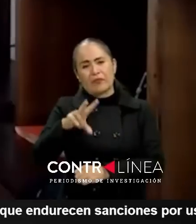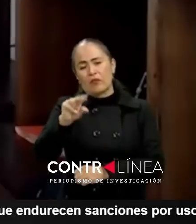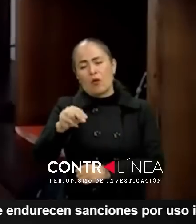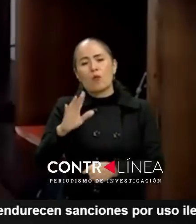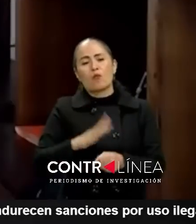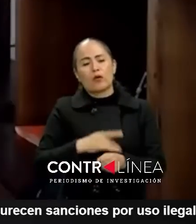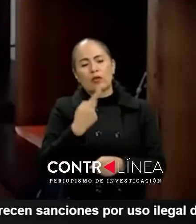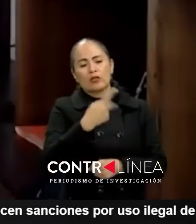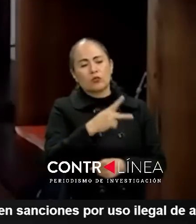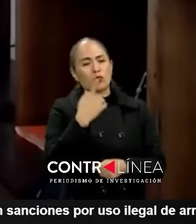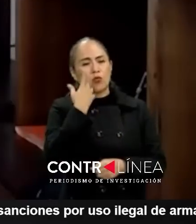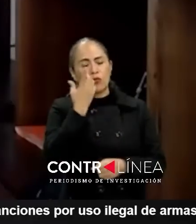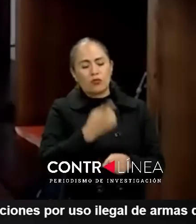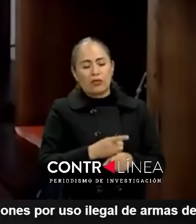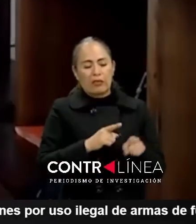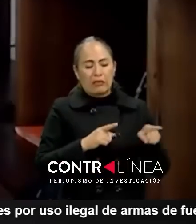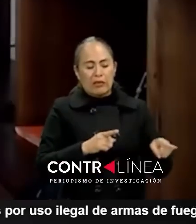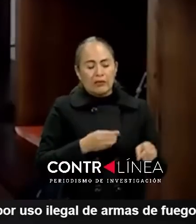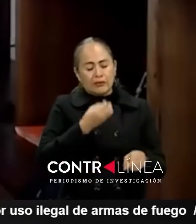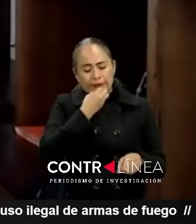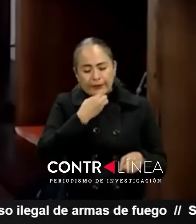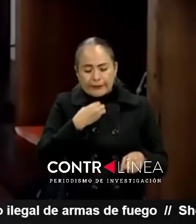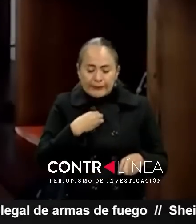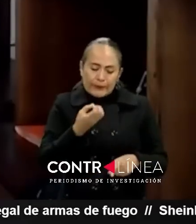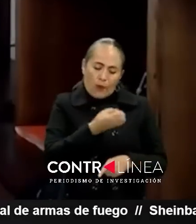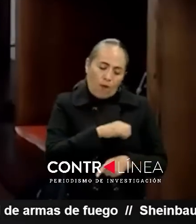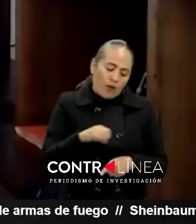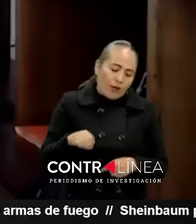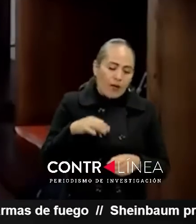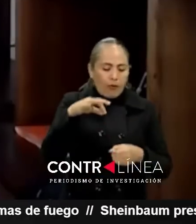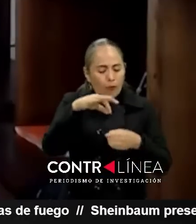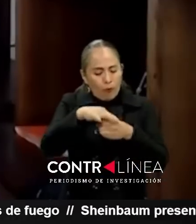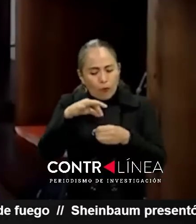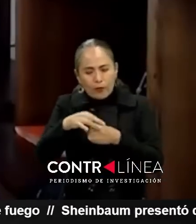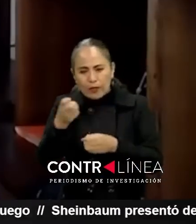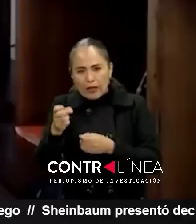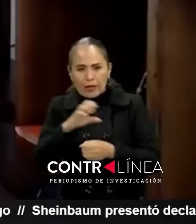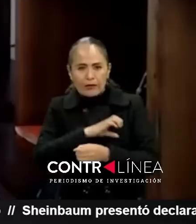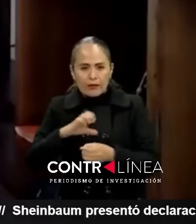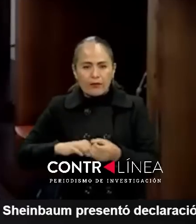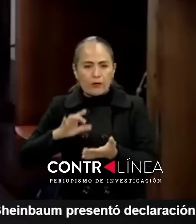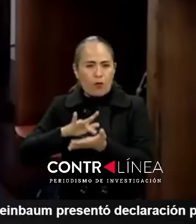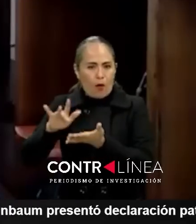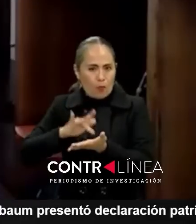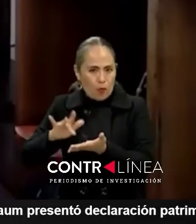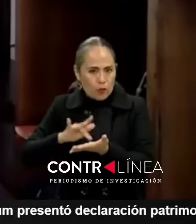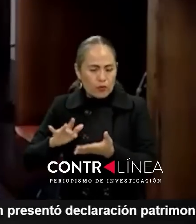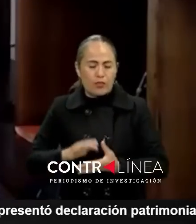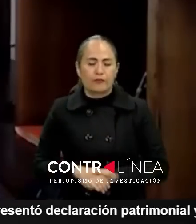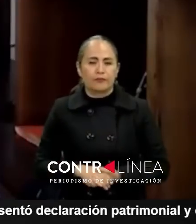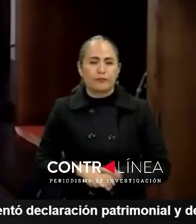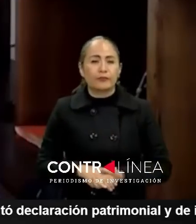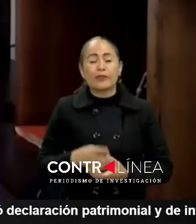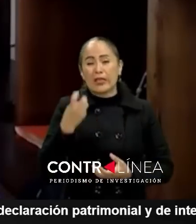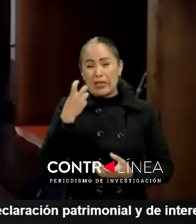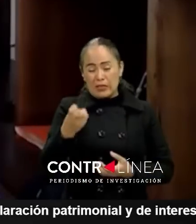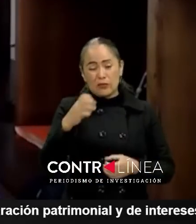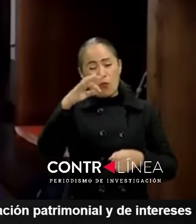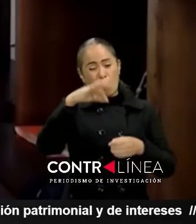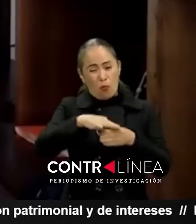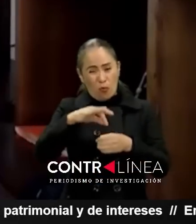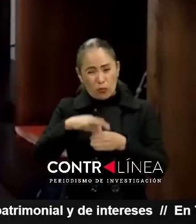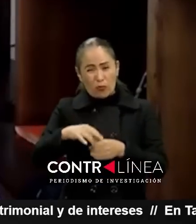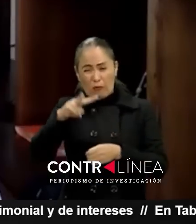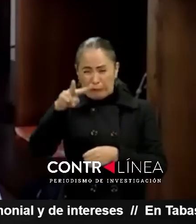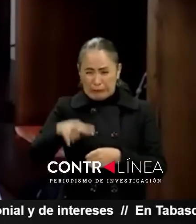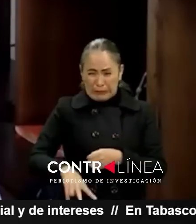voluntad acerca de las candidaturas a las que desea dar su voto. Poner en riesgo la libertad y autenticidad del voto